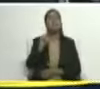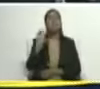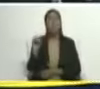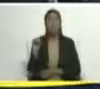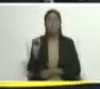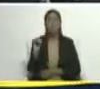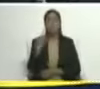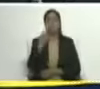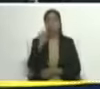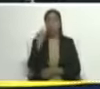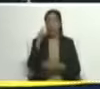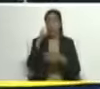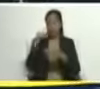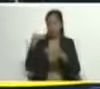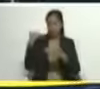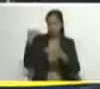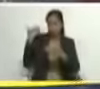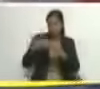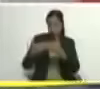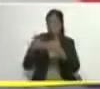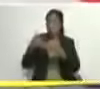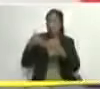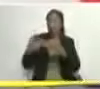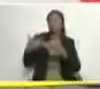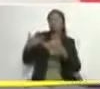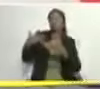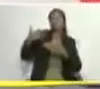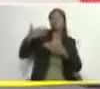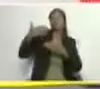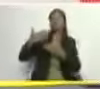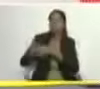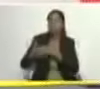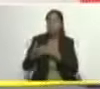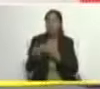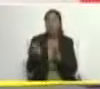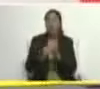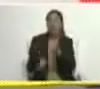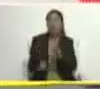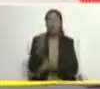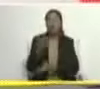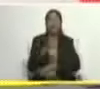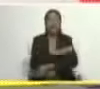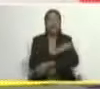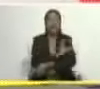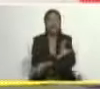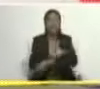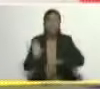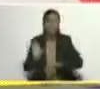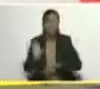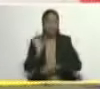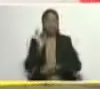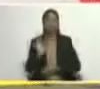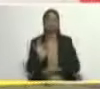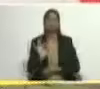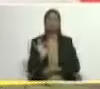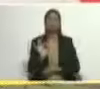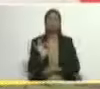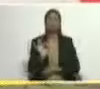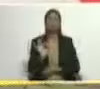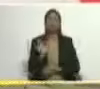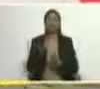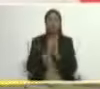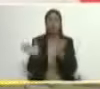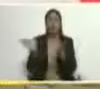100 años después resurge desde el capitalismo y desde las posiciones de extrema